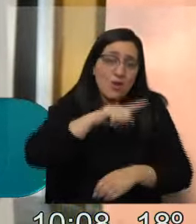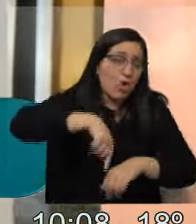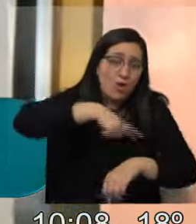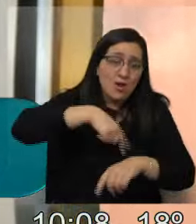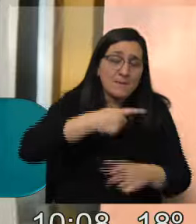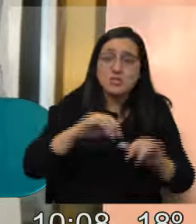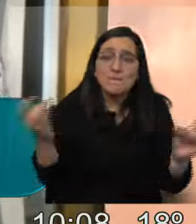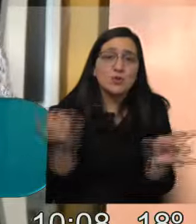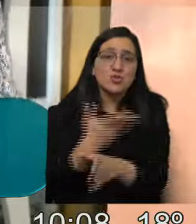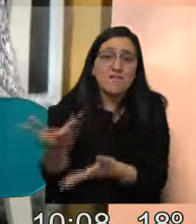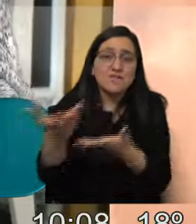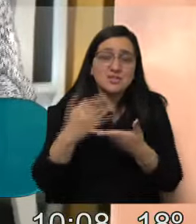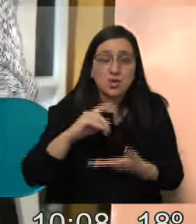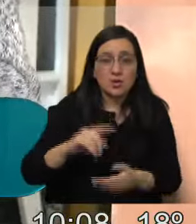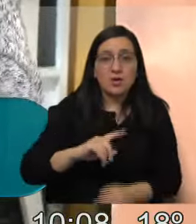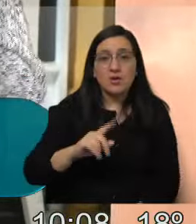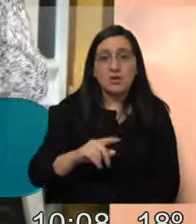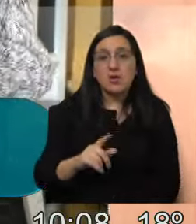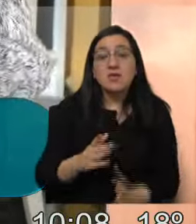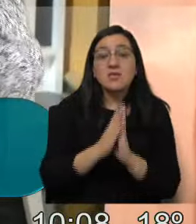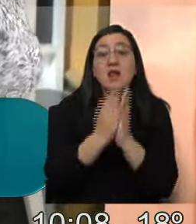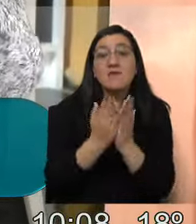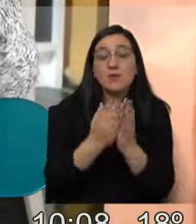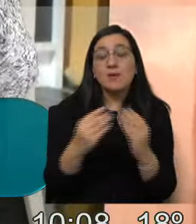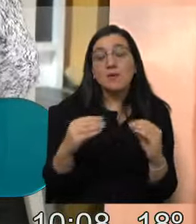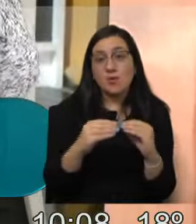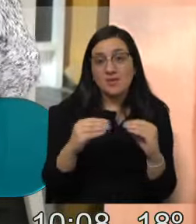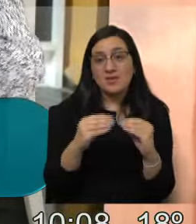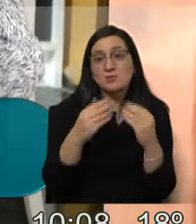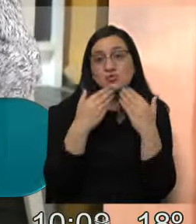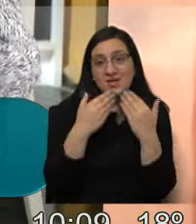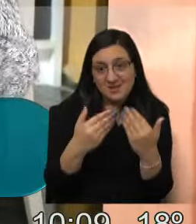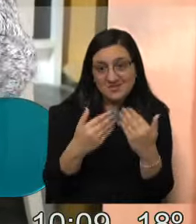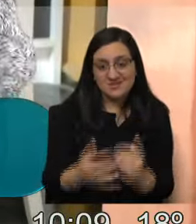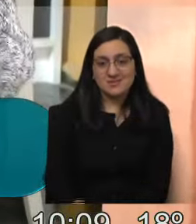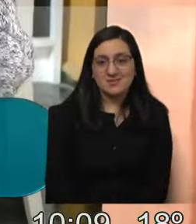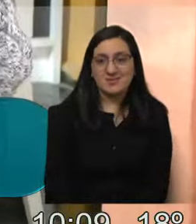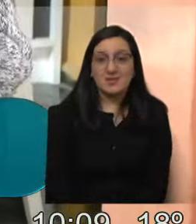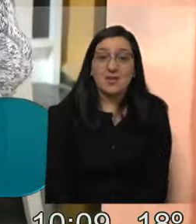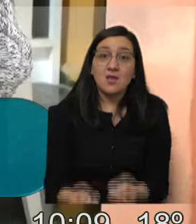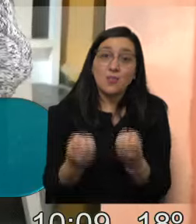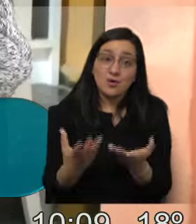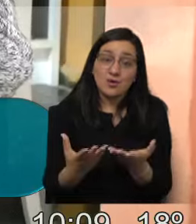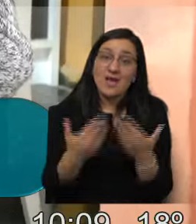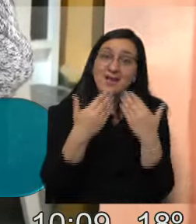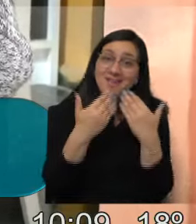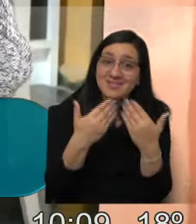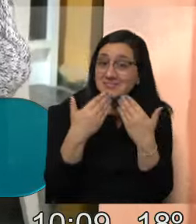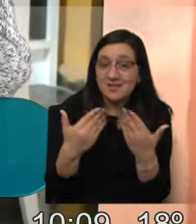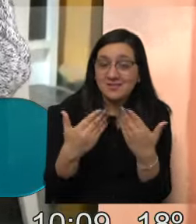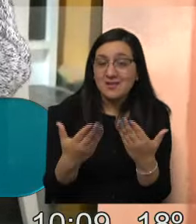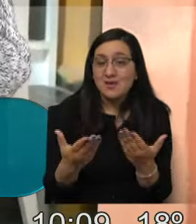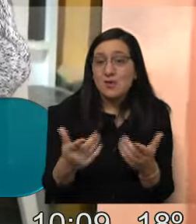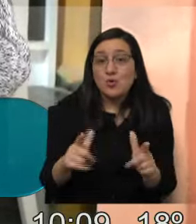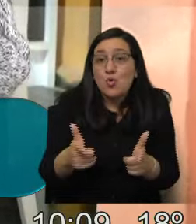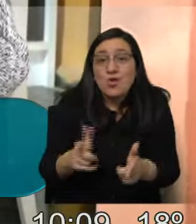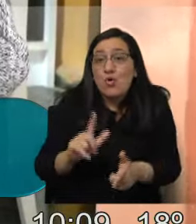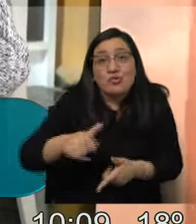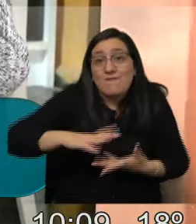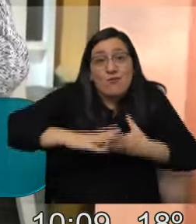hecha la invitación. Va a ir el libro para los compañeros. Muchas gracias. Y bueno, nada, agradecerte, porque no hay otra cosa